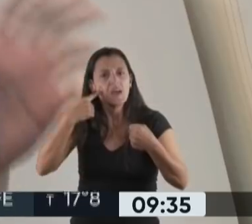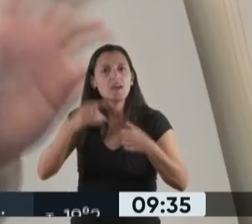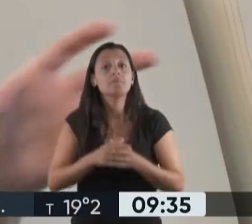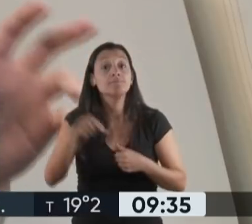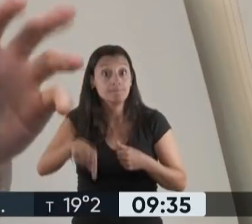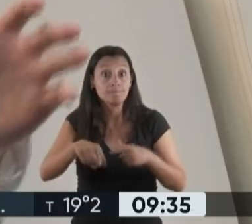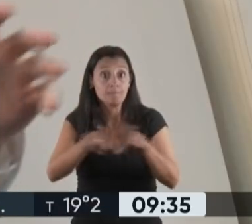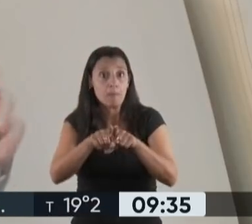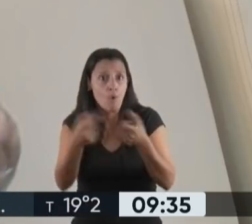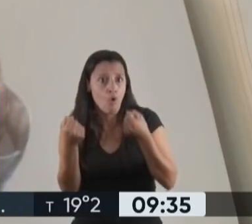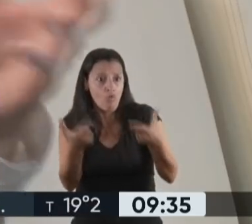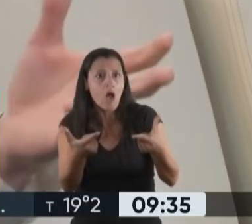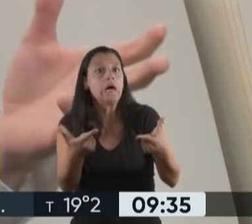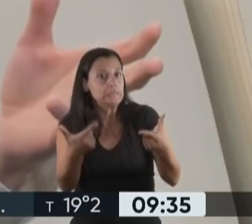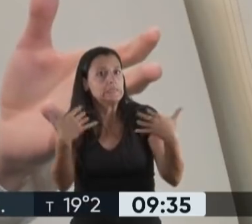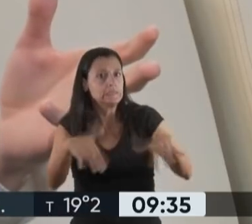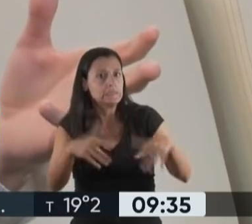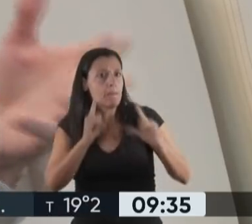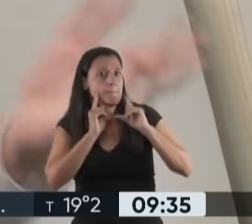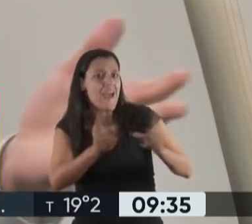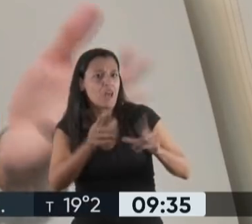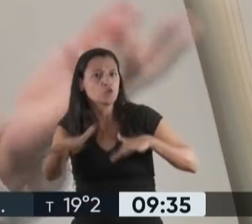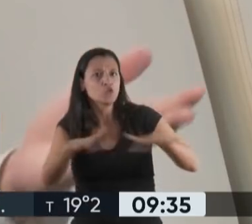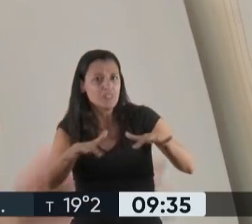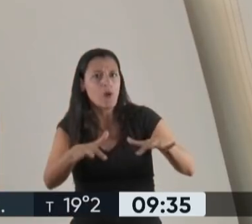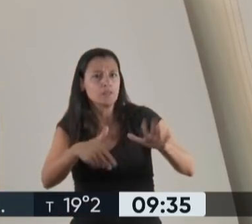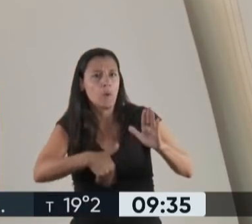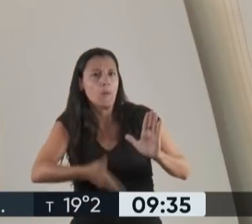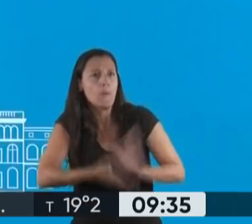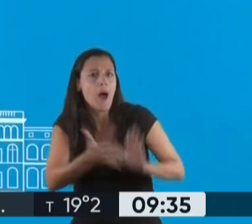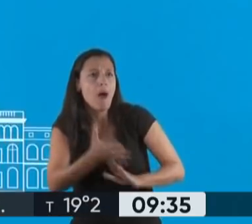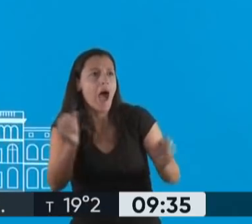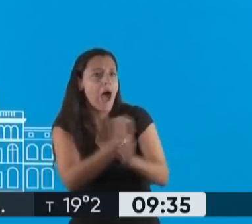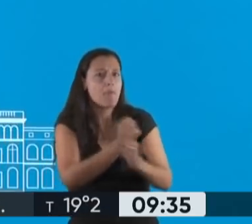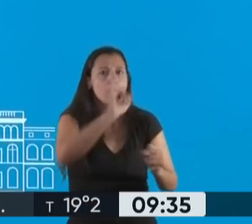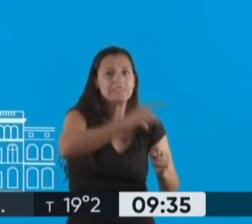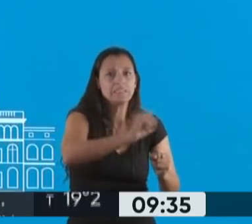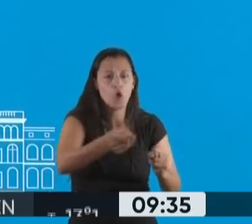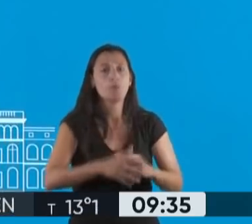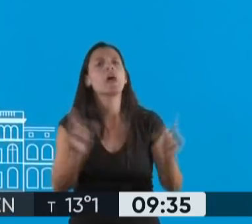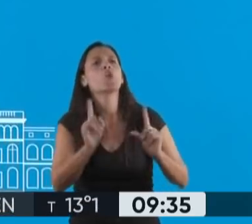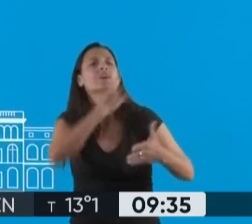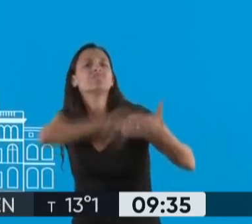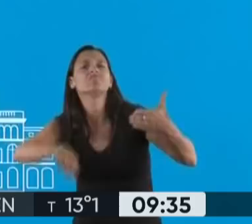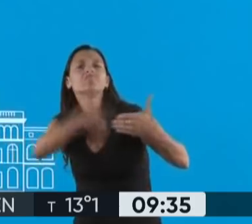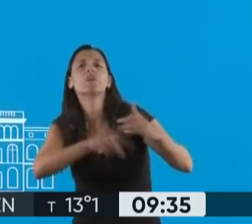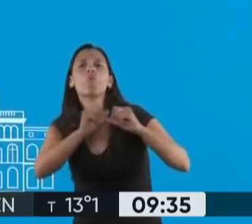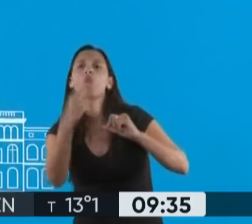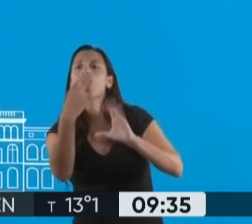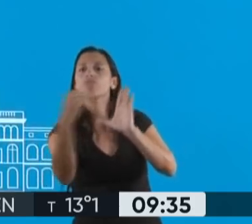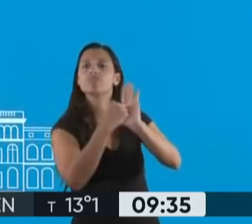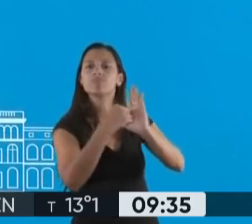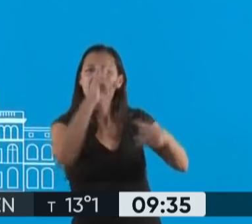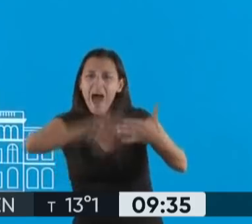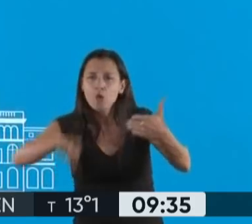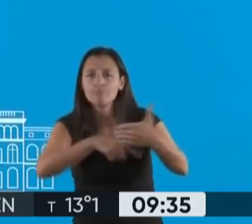este cambio podría poner en riesgo la aprobación del board del FMI. En realidad no es que se sacó el segundo artículo, por lo que